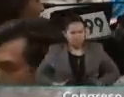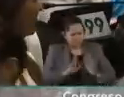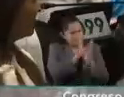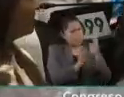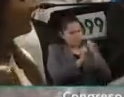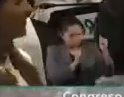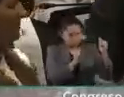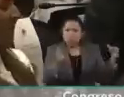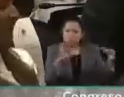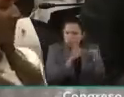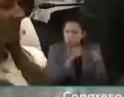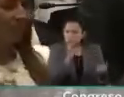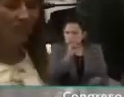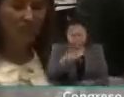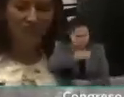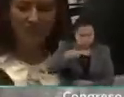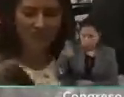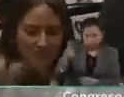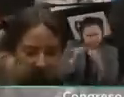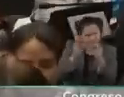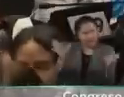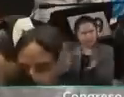respaldo, Presidenta.